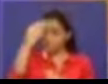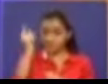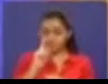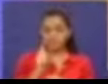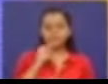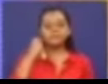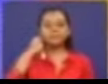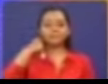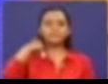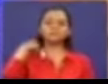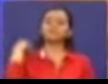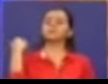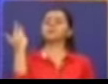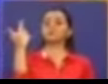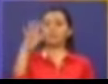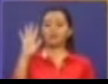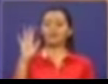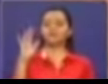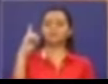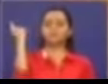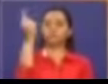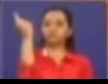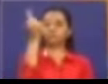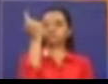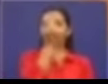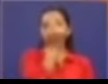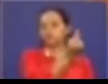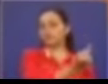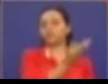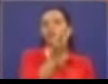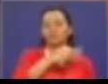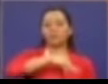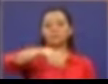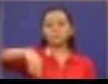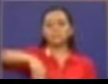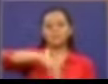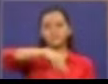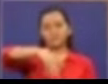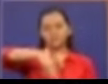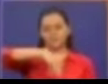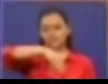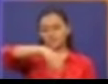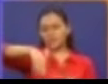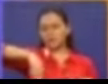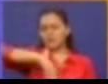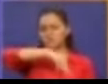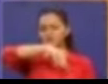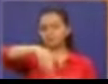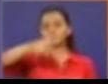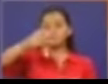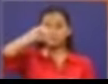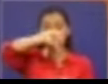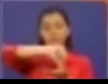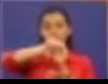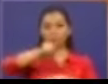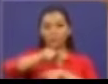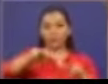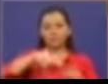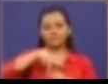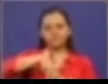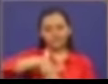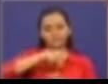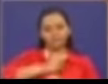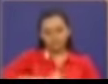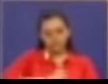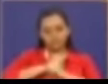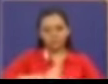vía aérea, nos trasladamos al Cantón Mejía, exactamente a la unidad de equitación y remonta de la Policía Nacional. Dicho